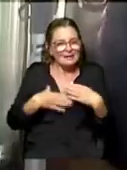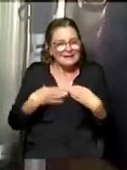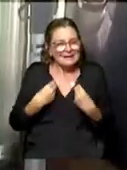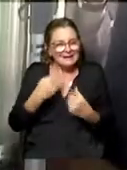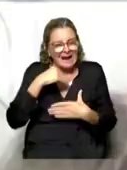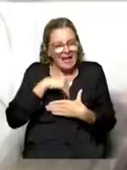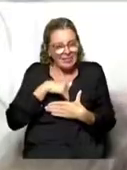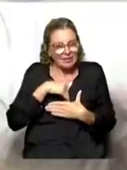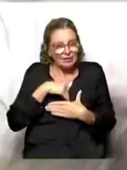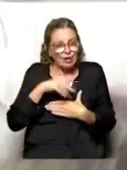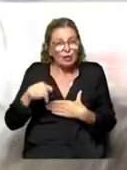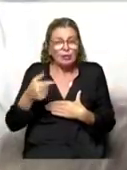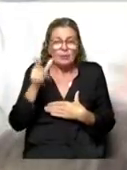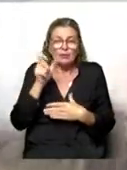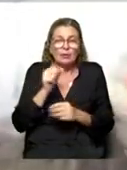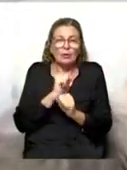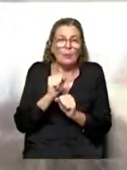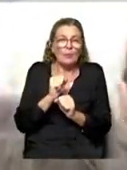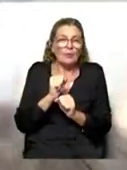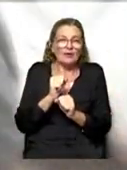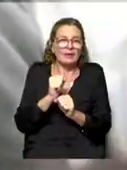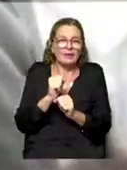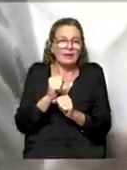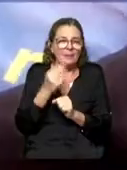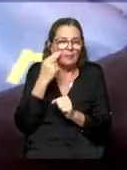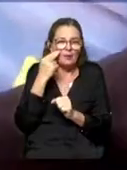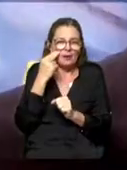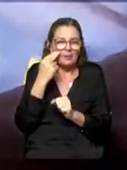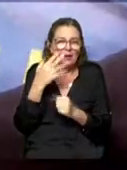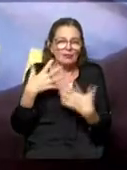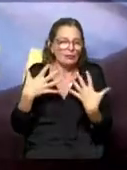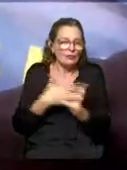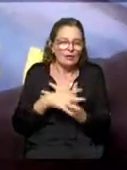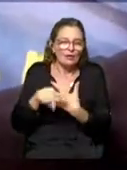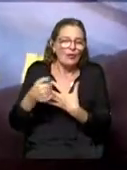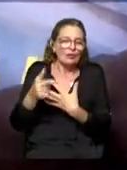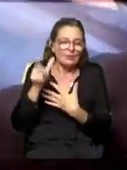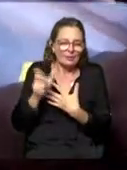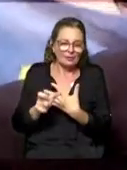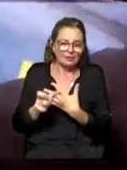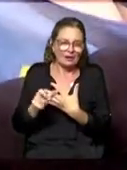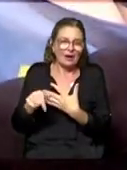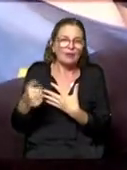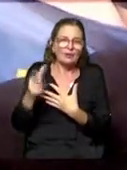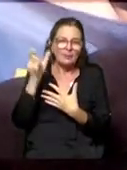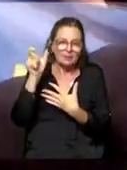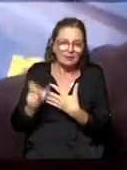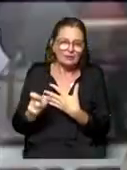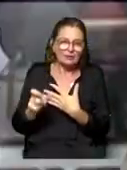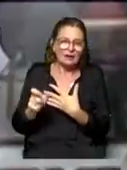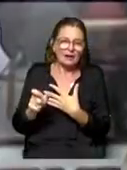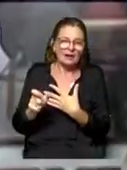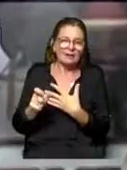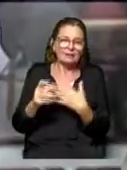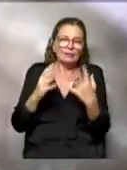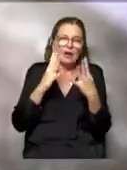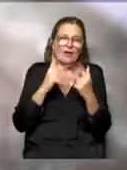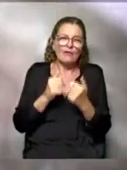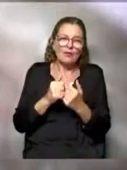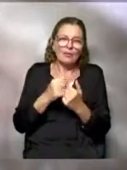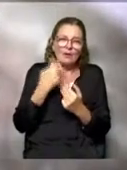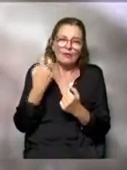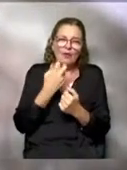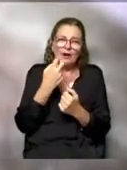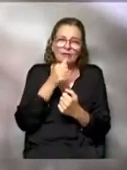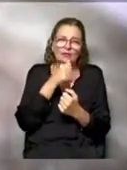que el otro no puede estar pasando miserias, que el otro no puede estar sufriendo, que el otro tiene que tener una forma de salir desde el